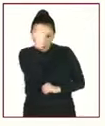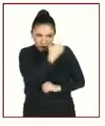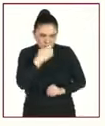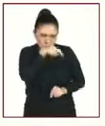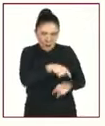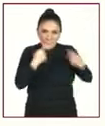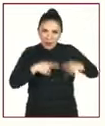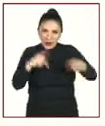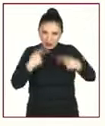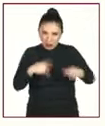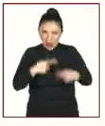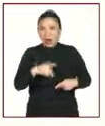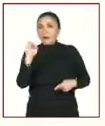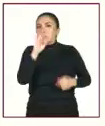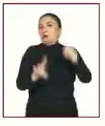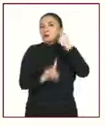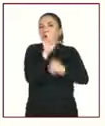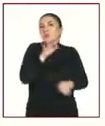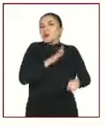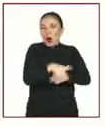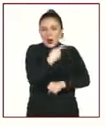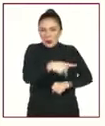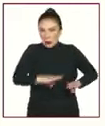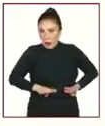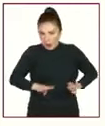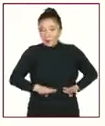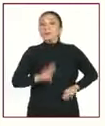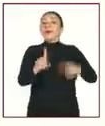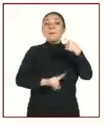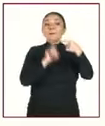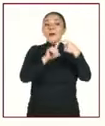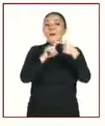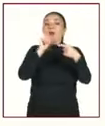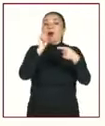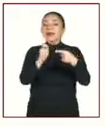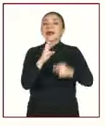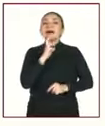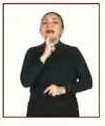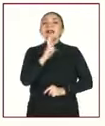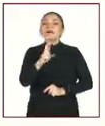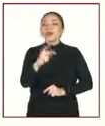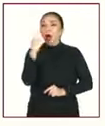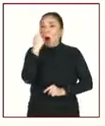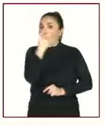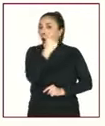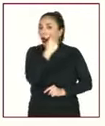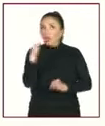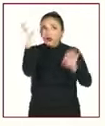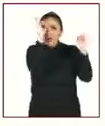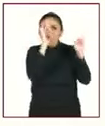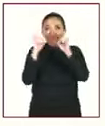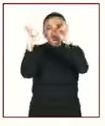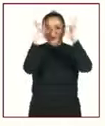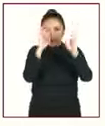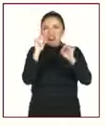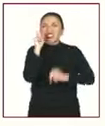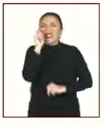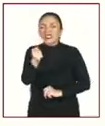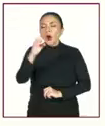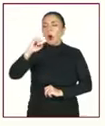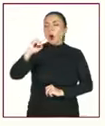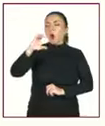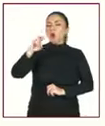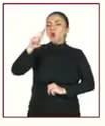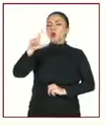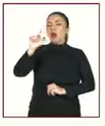en determinada situación. La primera valoración es una respuesta ocular. Esta va a ser cuando